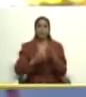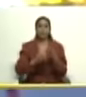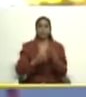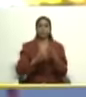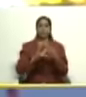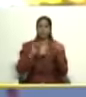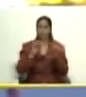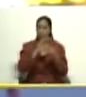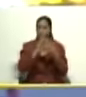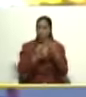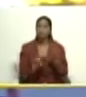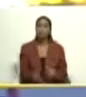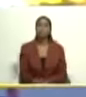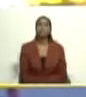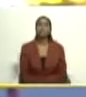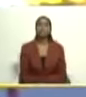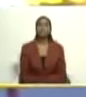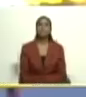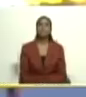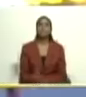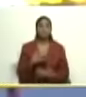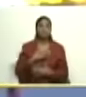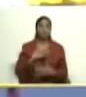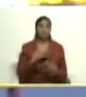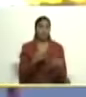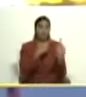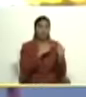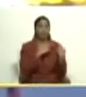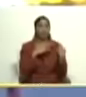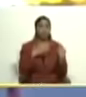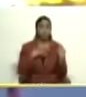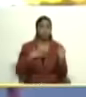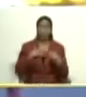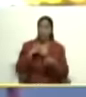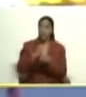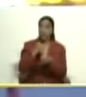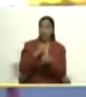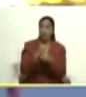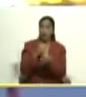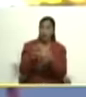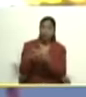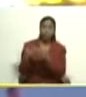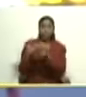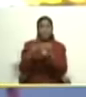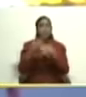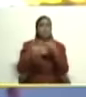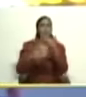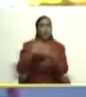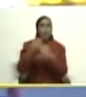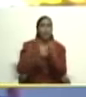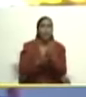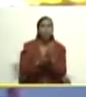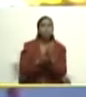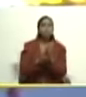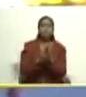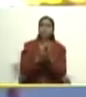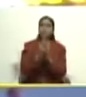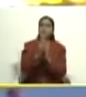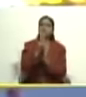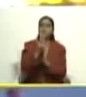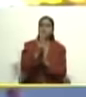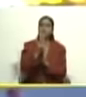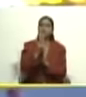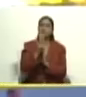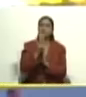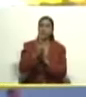Junta Interventora en esta responsabilidad, hemos venido trabajando junto con los trabajadores en la recuperación de las industrias básicas y hemos